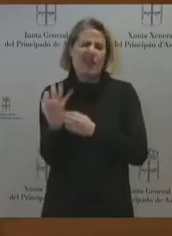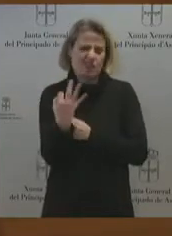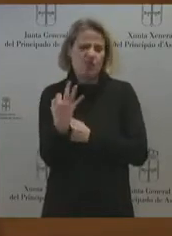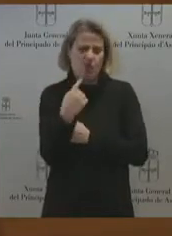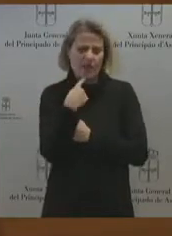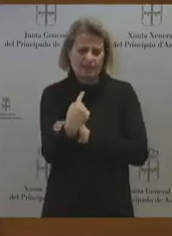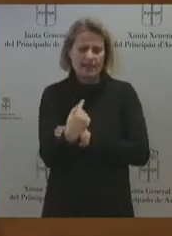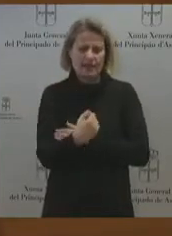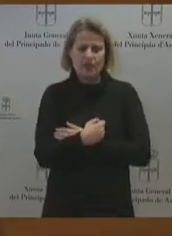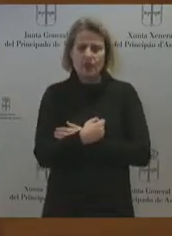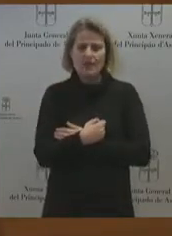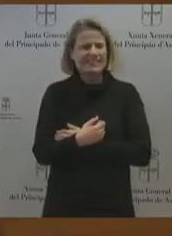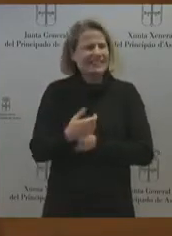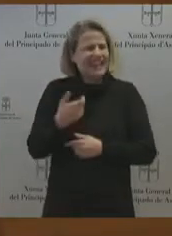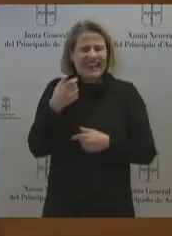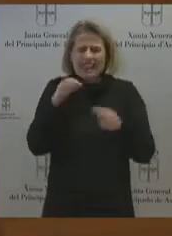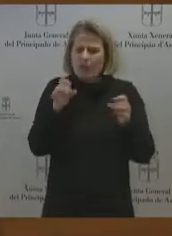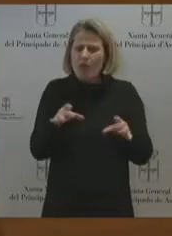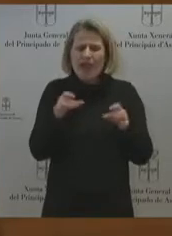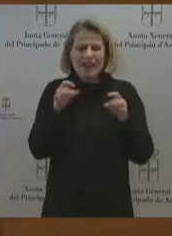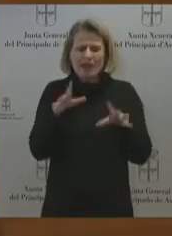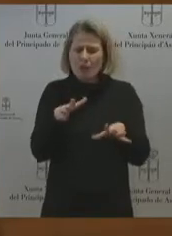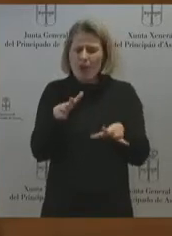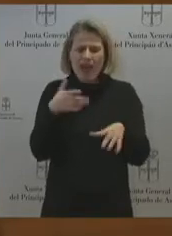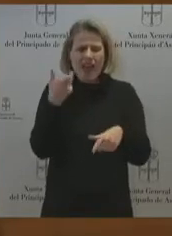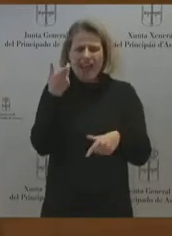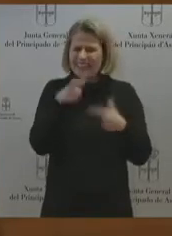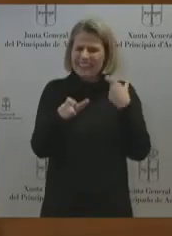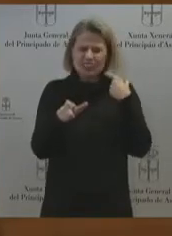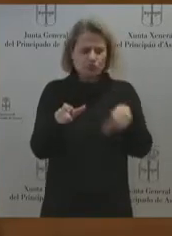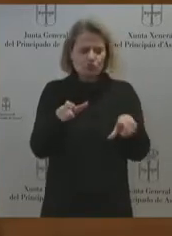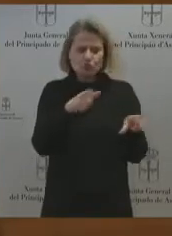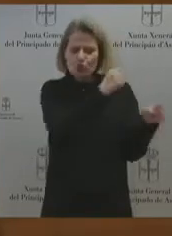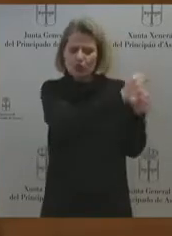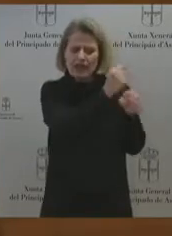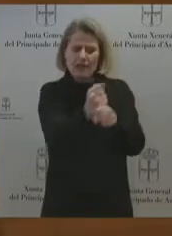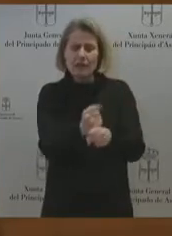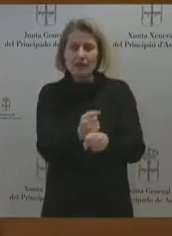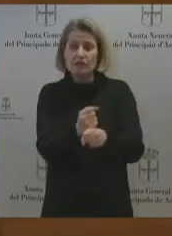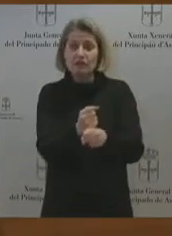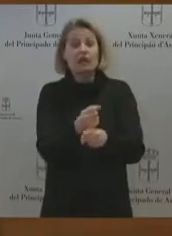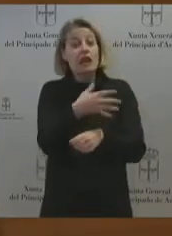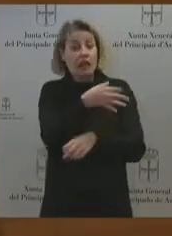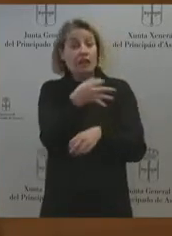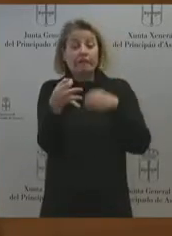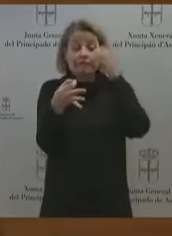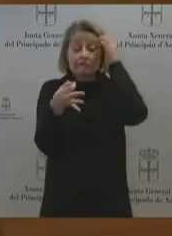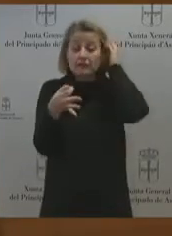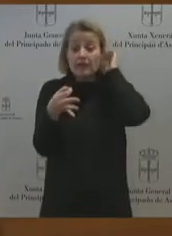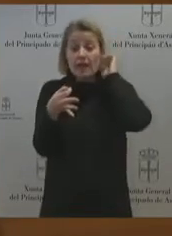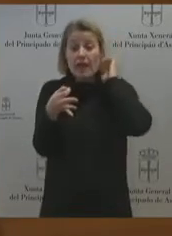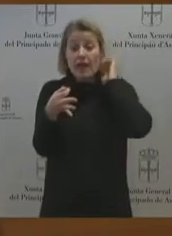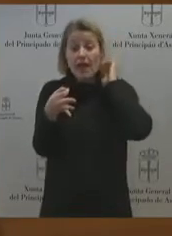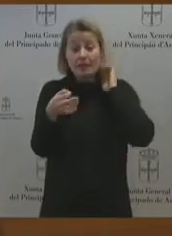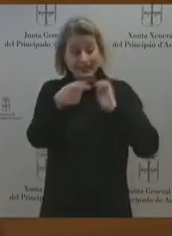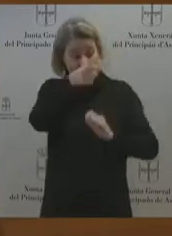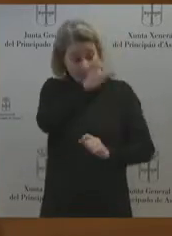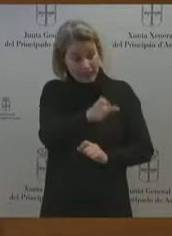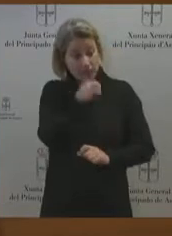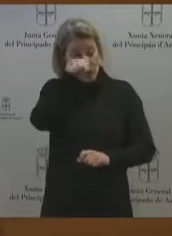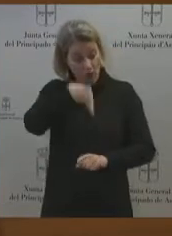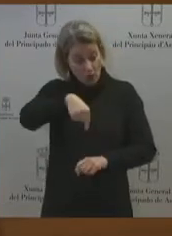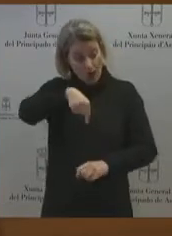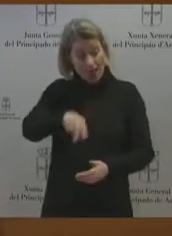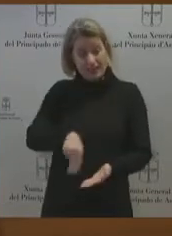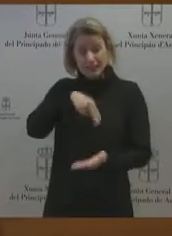trabajadores. Y efectivamente ha habido un trabajador que aquí no le ha quedado más remedio que expresar lo que está viviendo, porque yo no sé si ustedes saben lo que